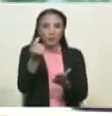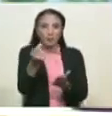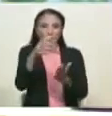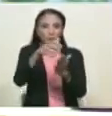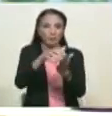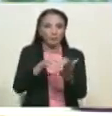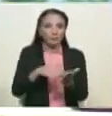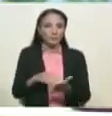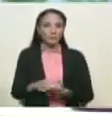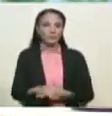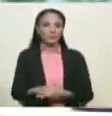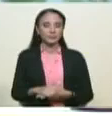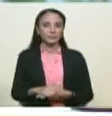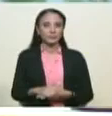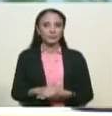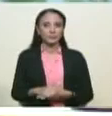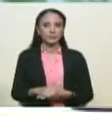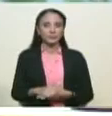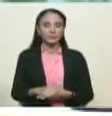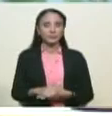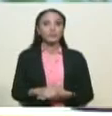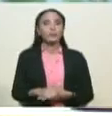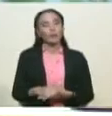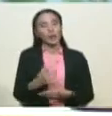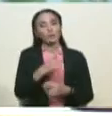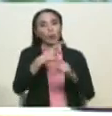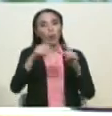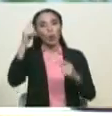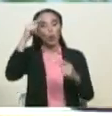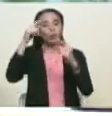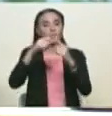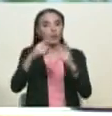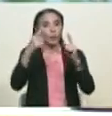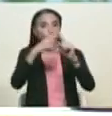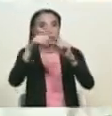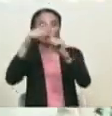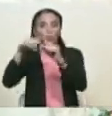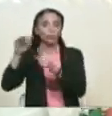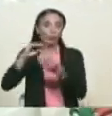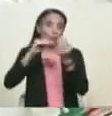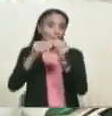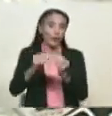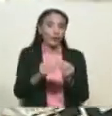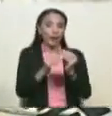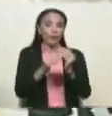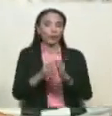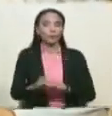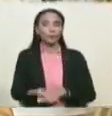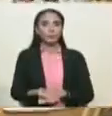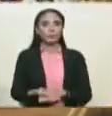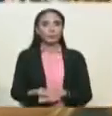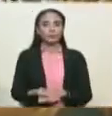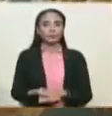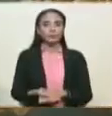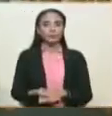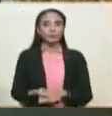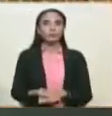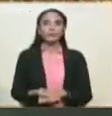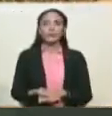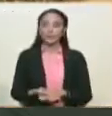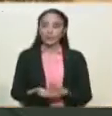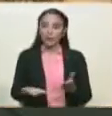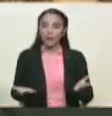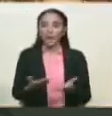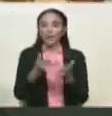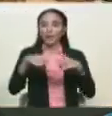semillas. Otra de las tareas que hay que ir afinando. Venezuela soberana